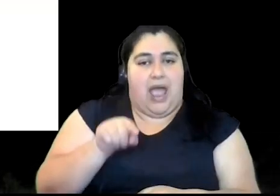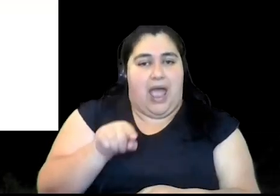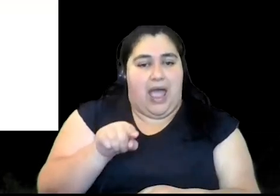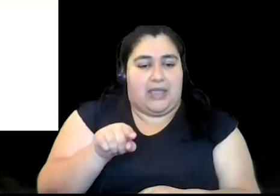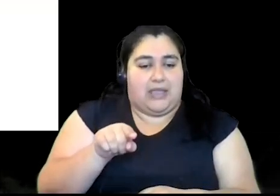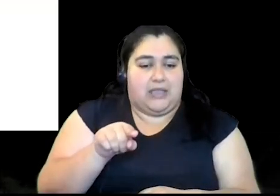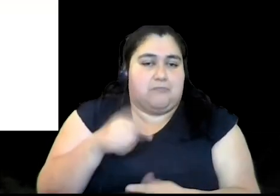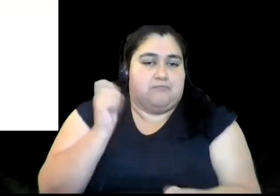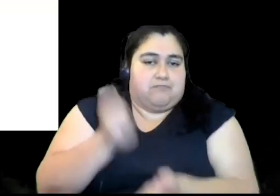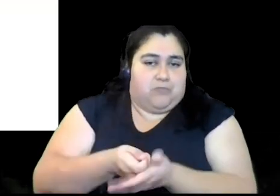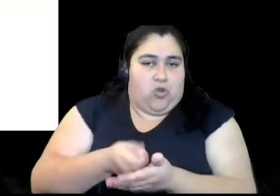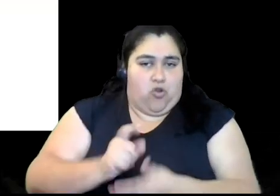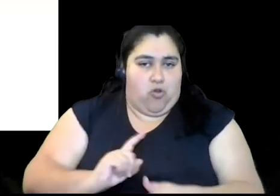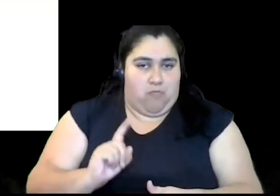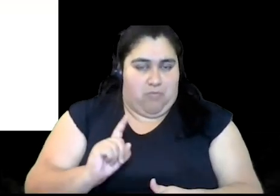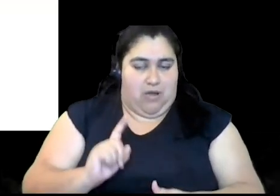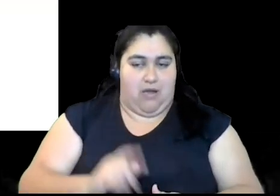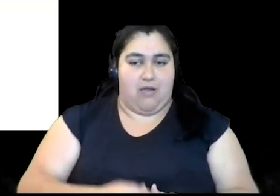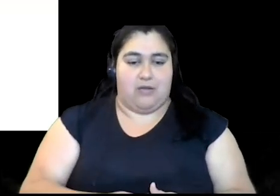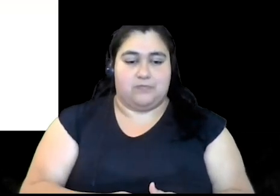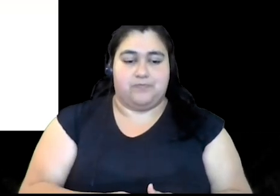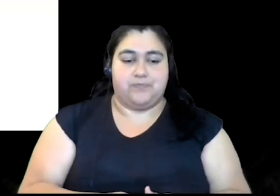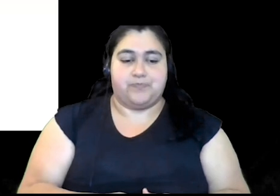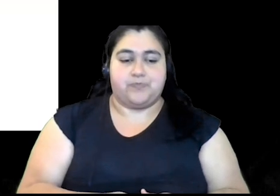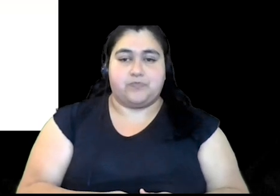estar exento.